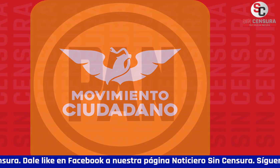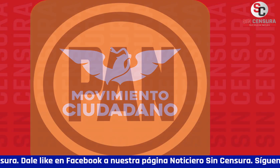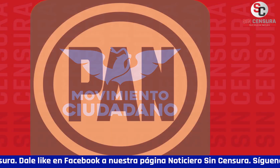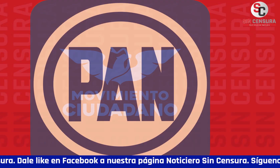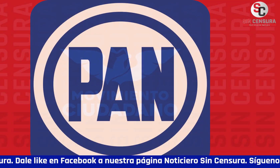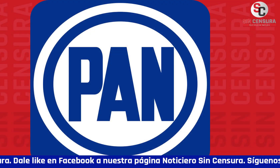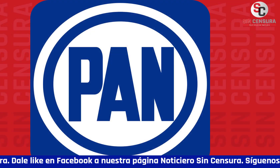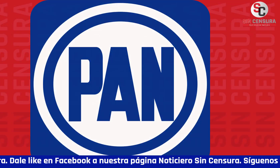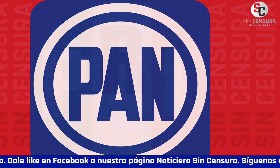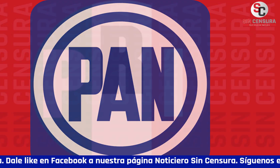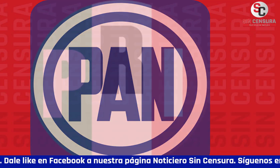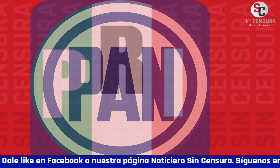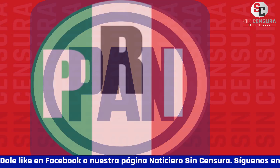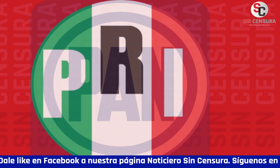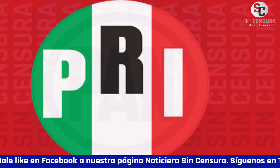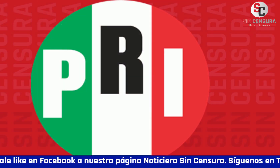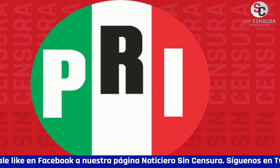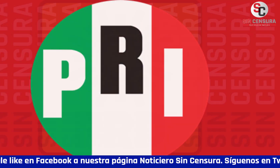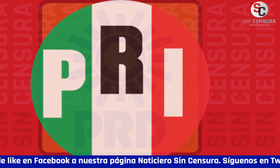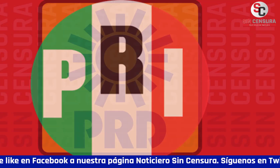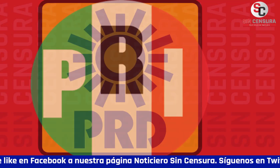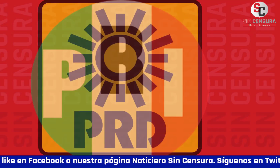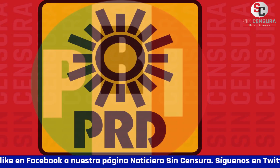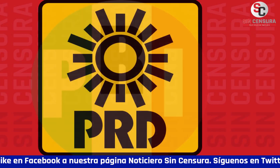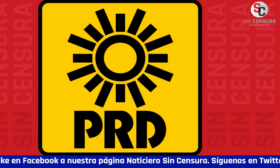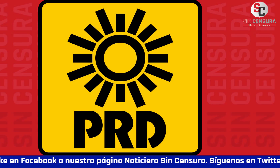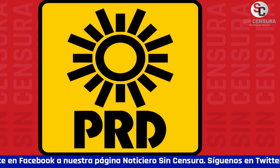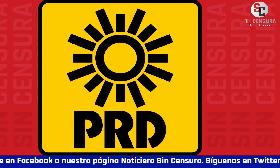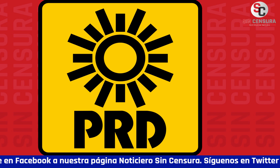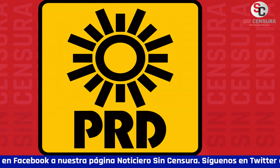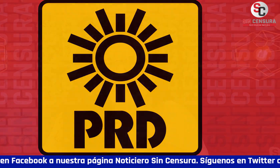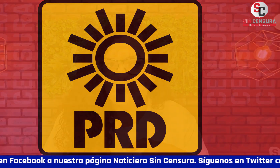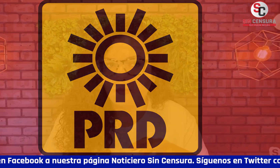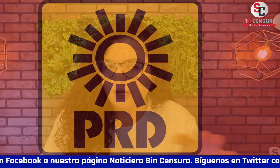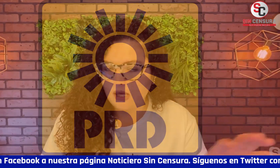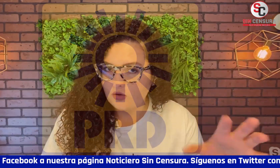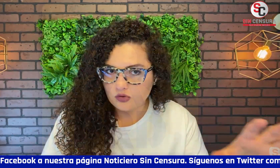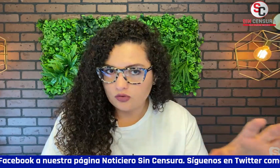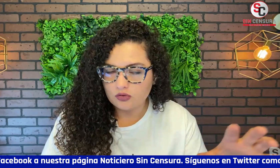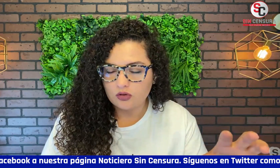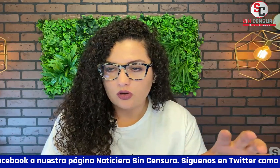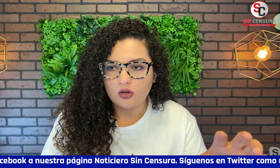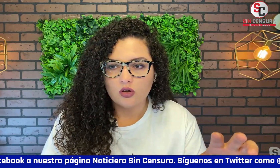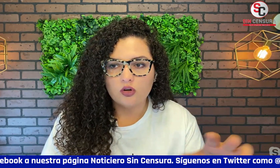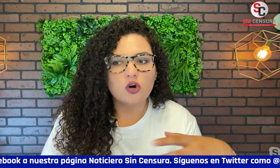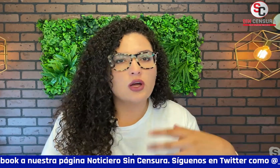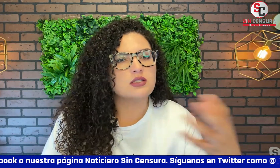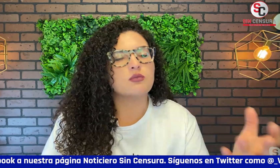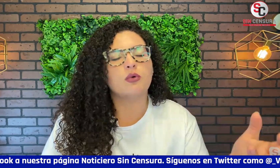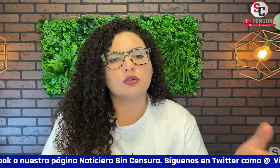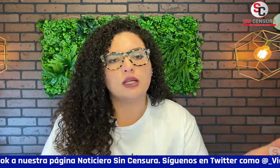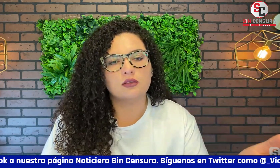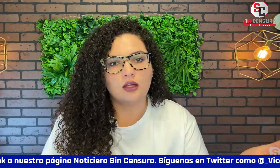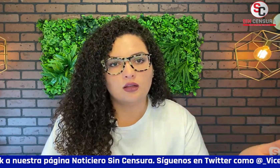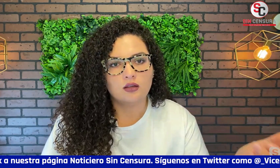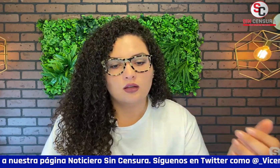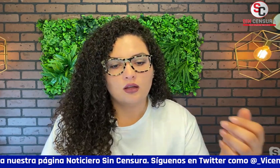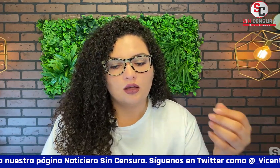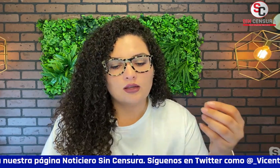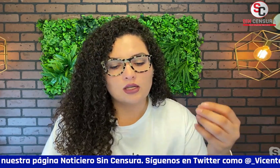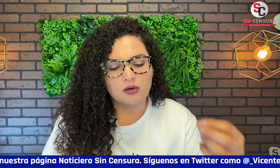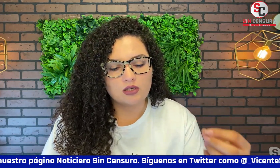Verde votaron en contra. O sea, para ellos no es